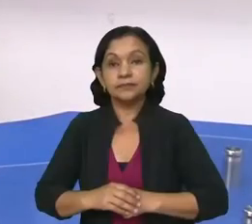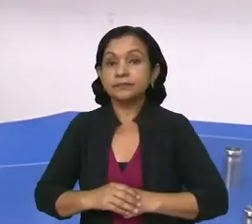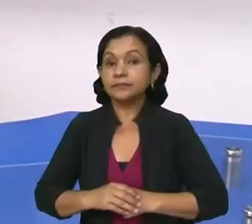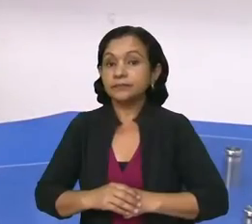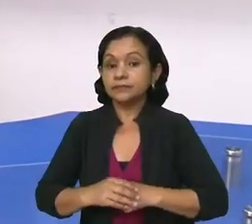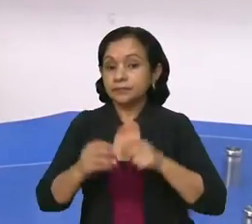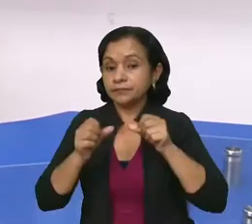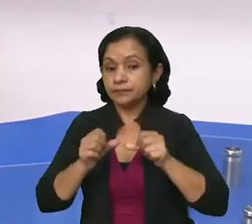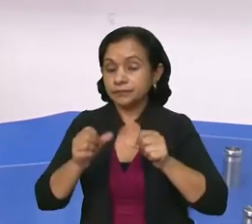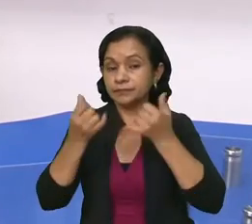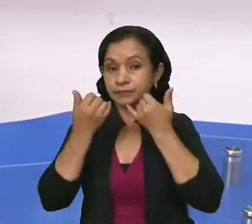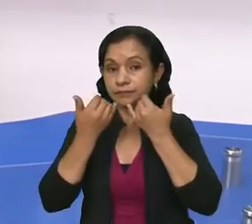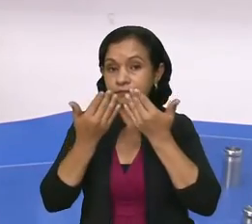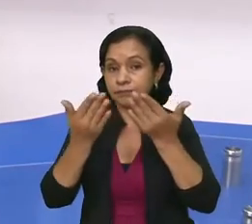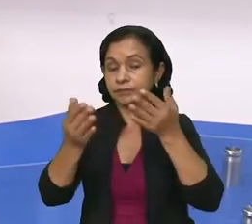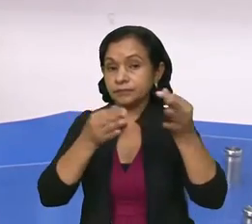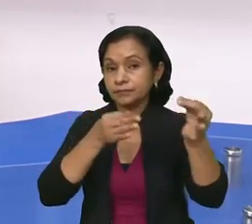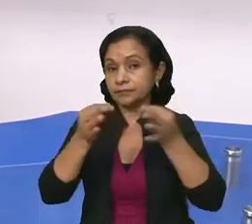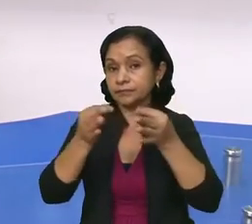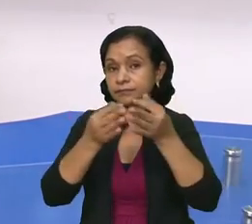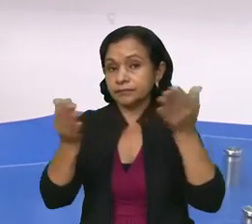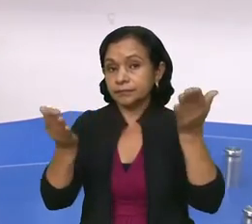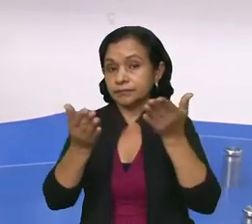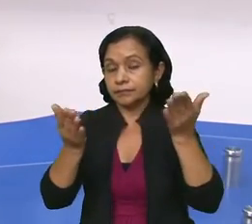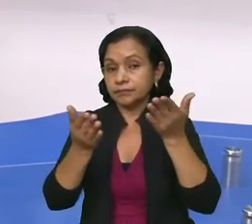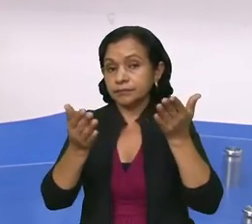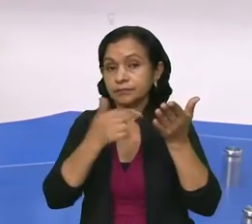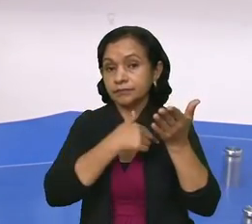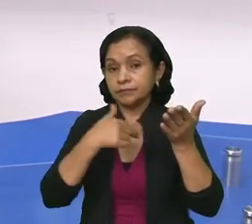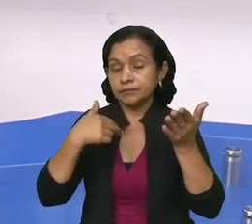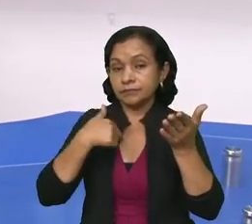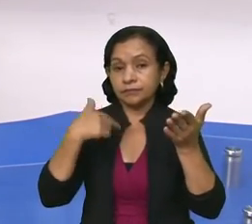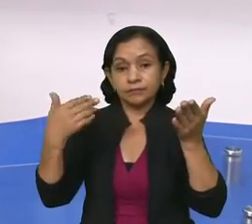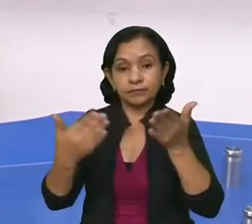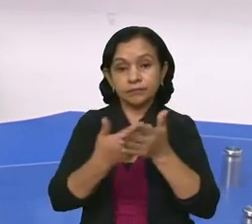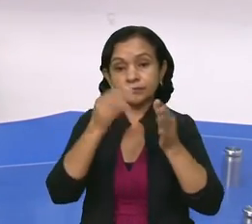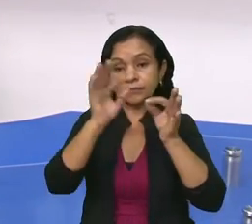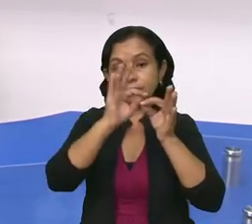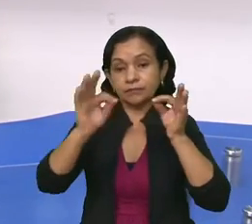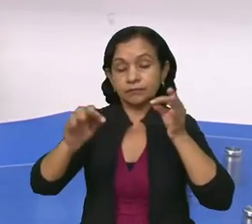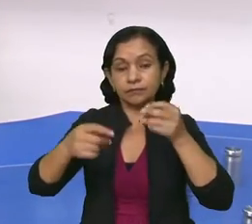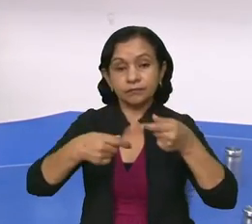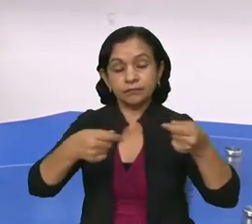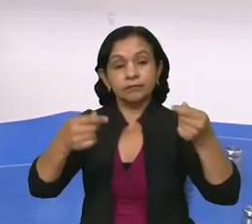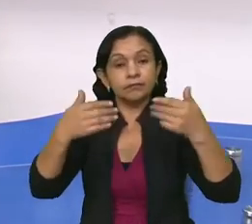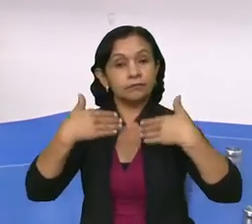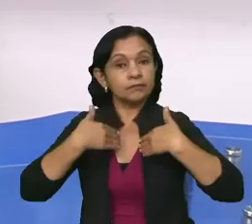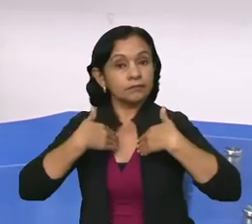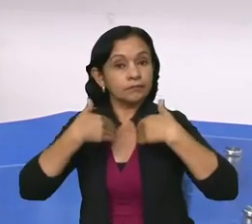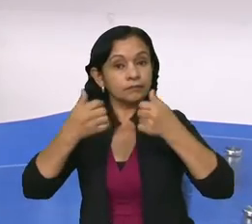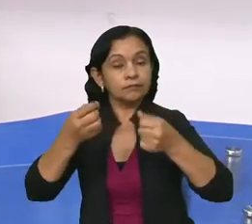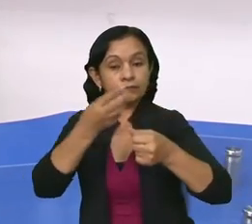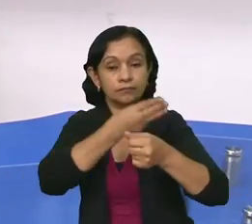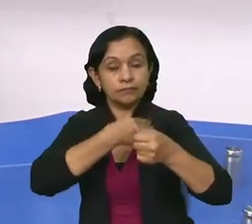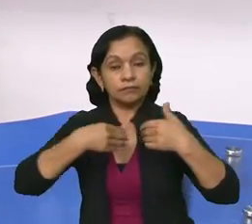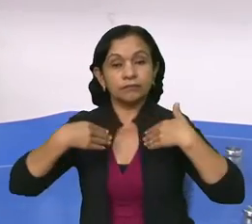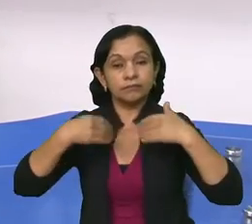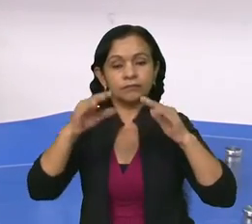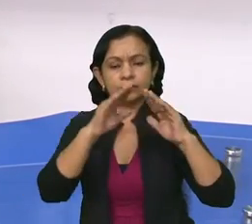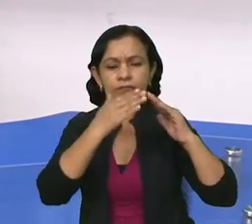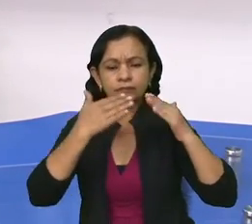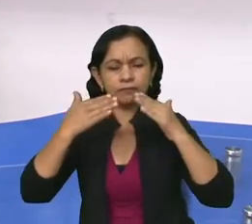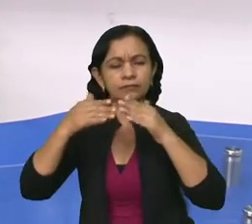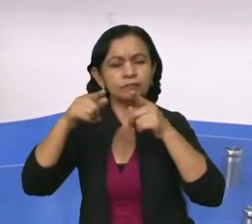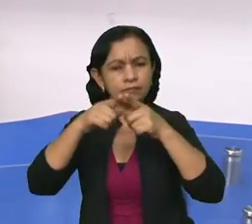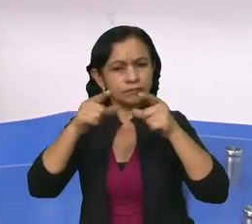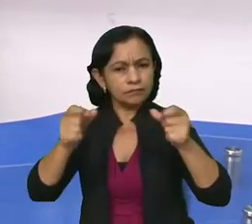En el siguiente informe les brindamos detalles sobre la realización de una nueva Feria de la Salud ejecutada por el MINSA en un barrio